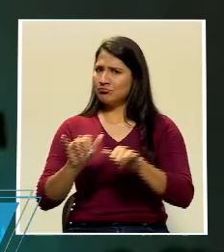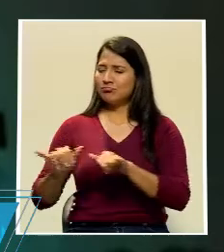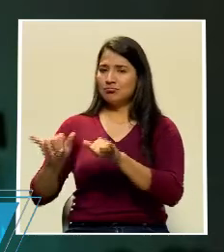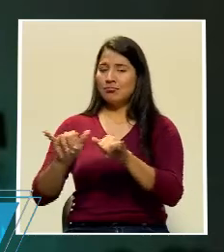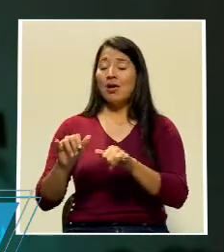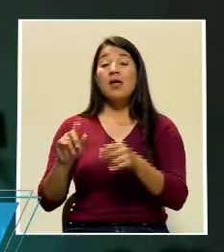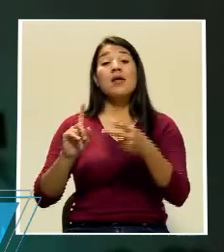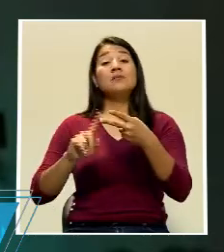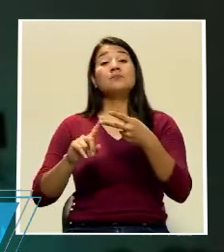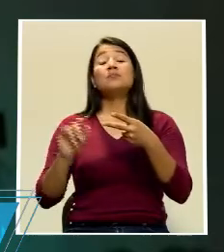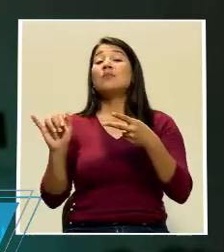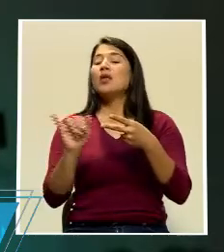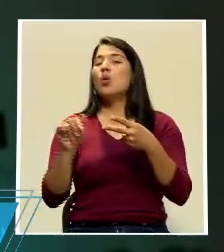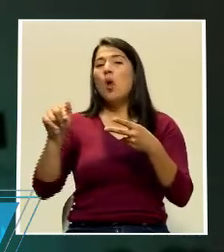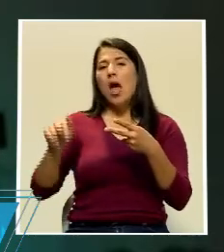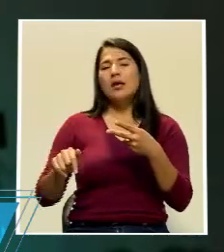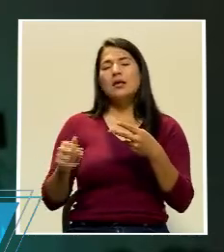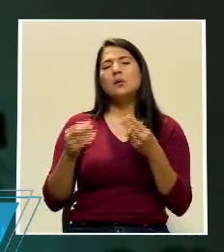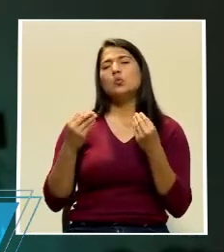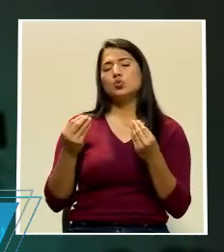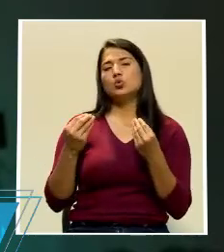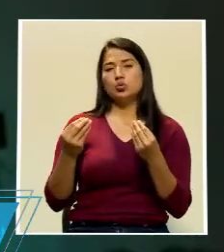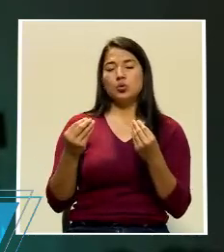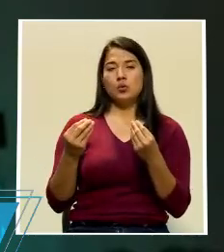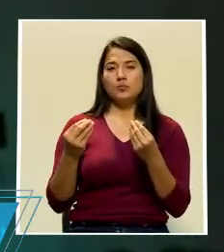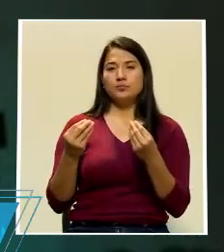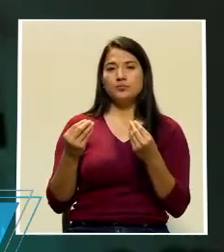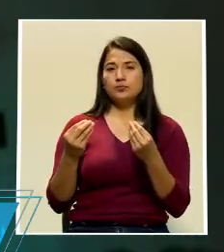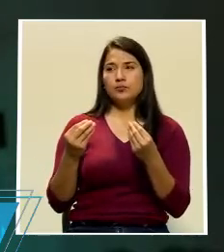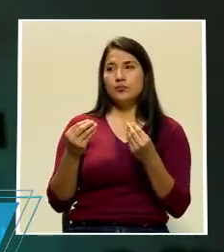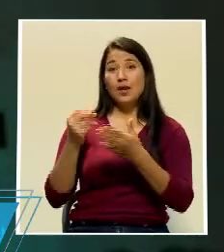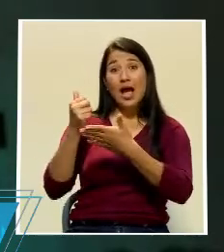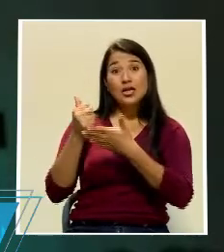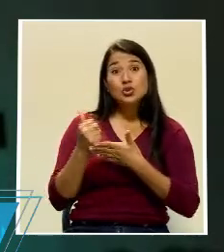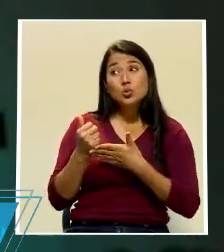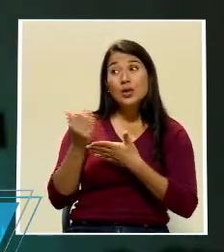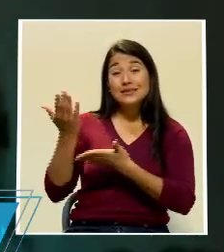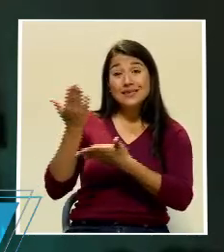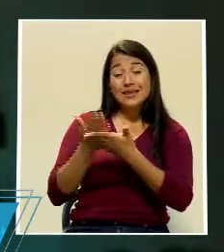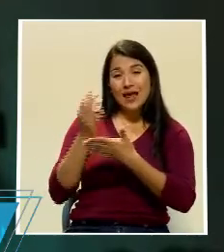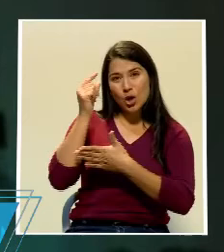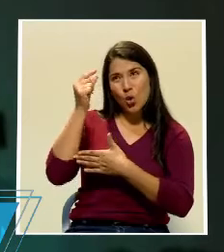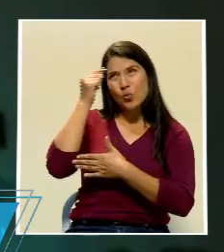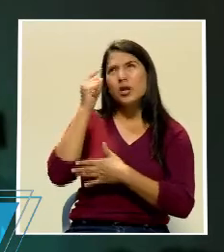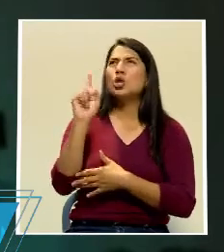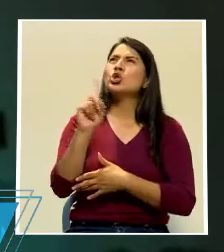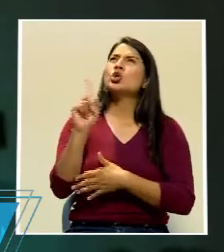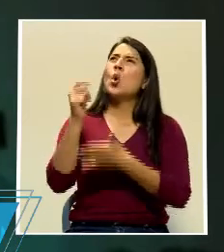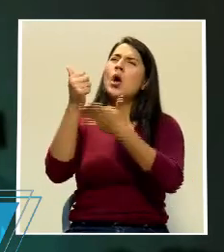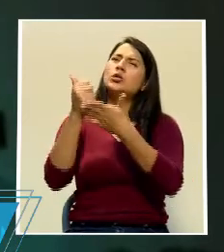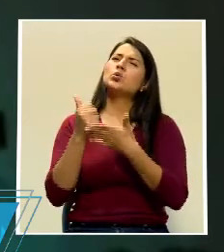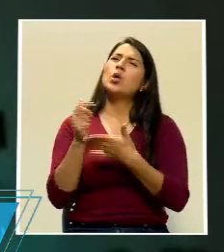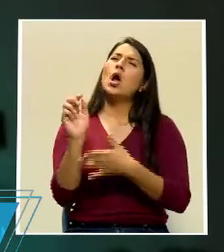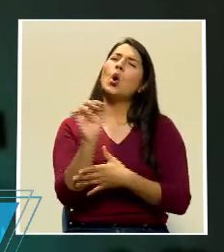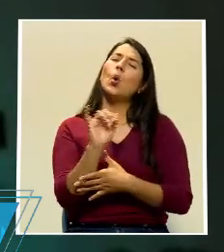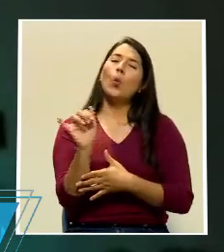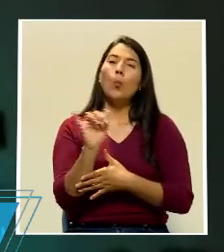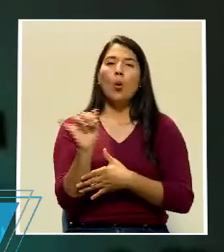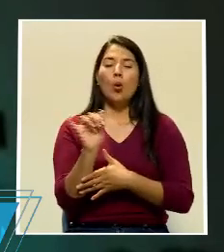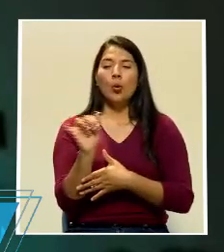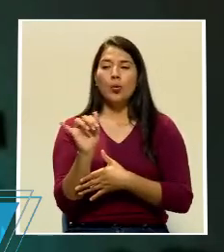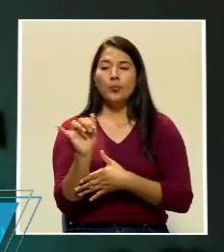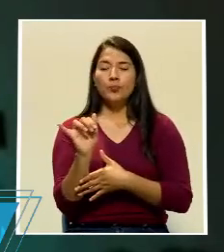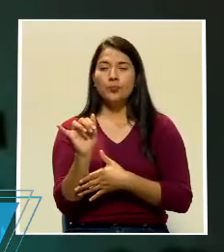Al mismo tiempo hay muchas como ayudas del Estado, no ayudas, sino que son como,